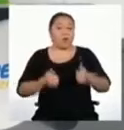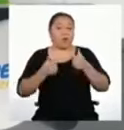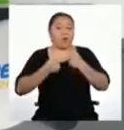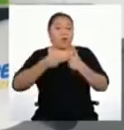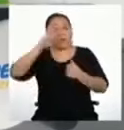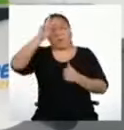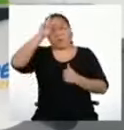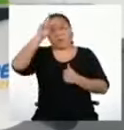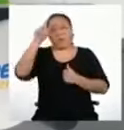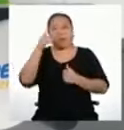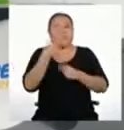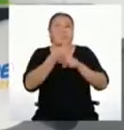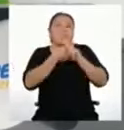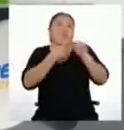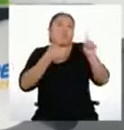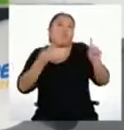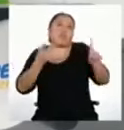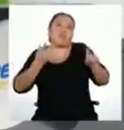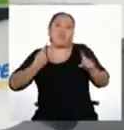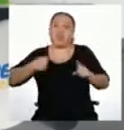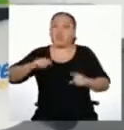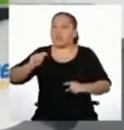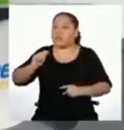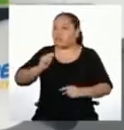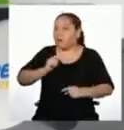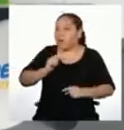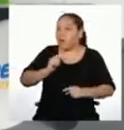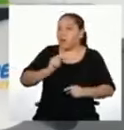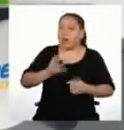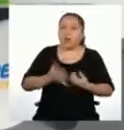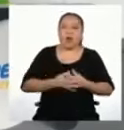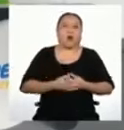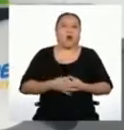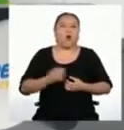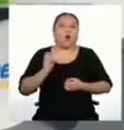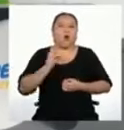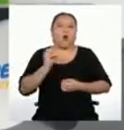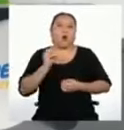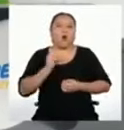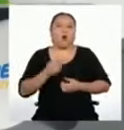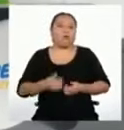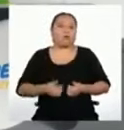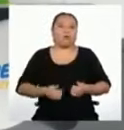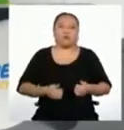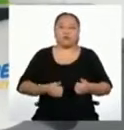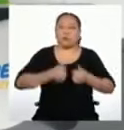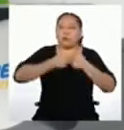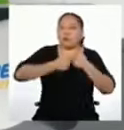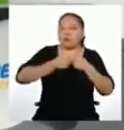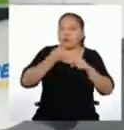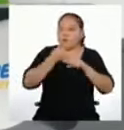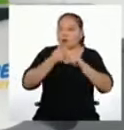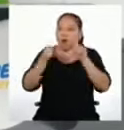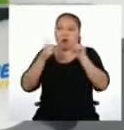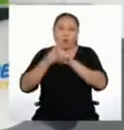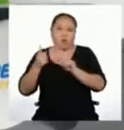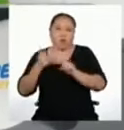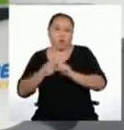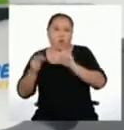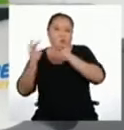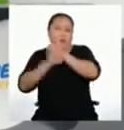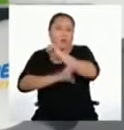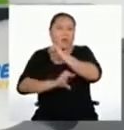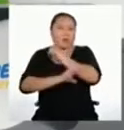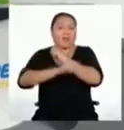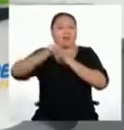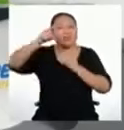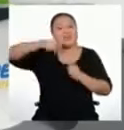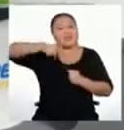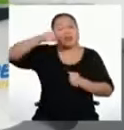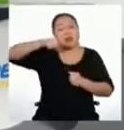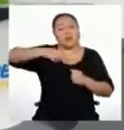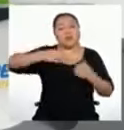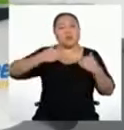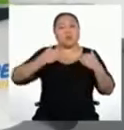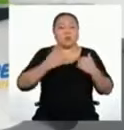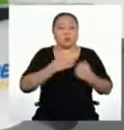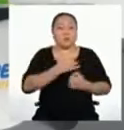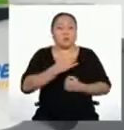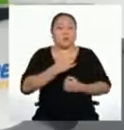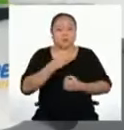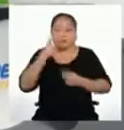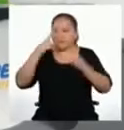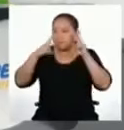que vivir en España, como ninguno se parecería a vivir en Nueva Zelanda o Pakistán. Necesitamos tener perspectiva y